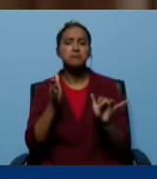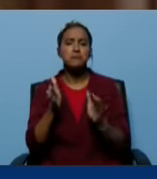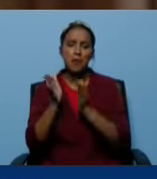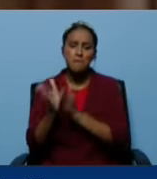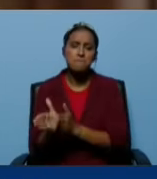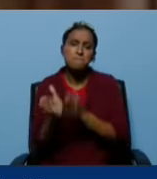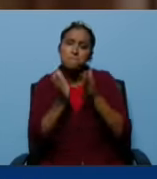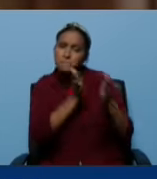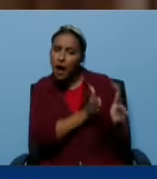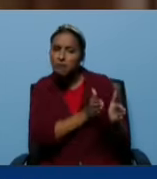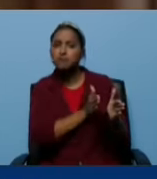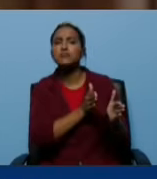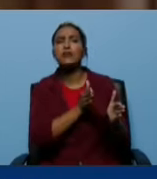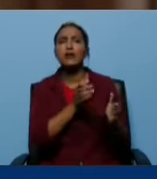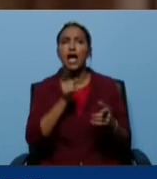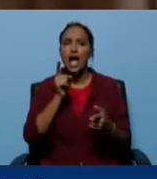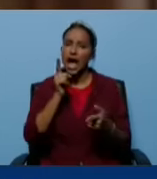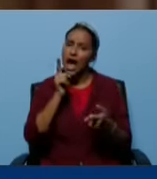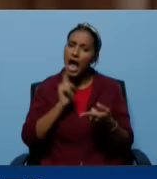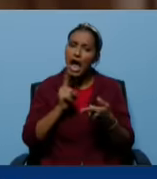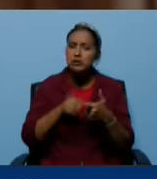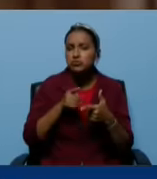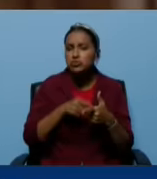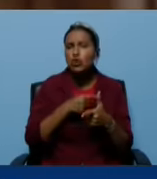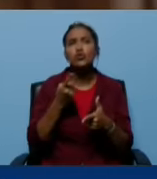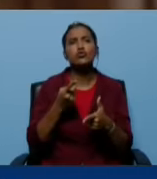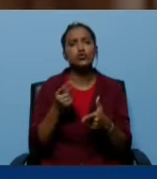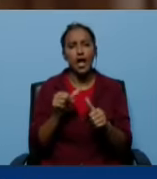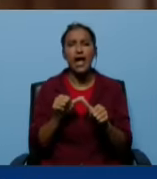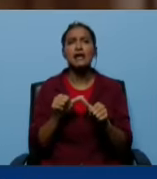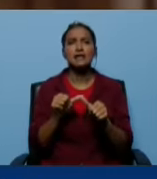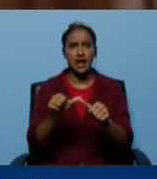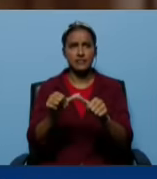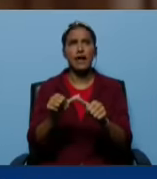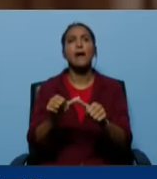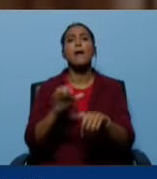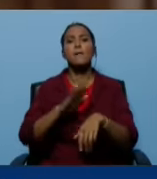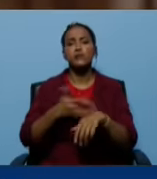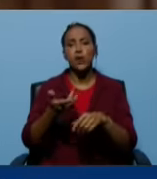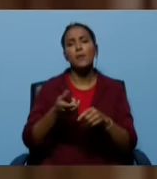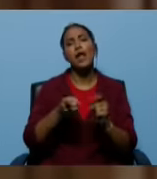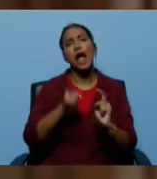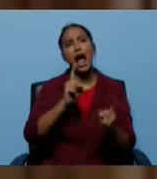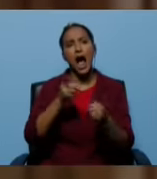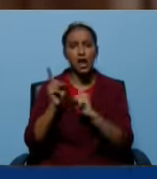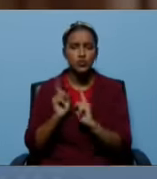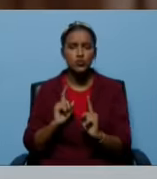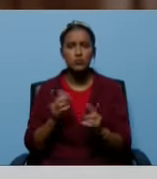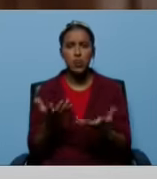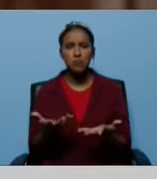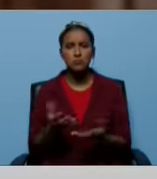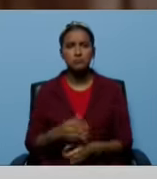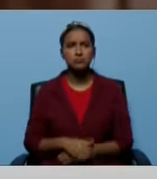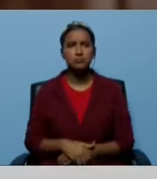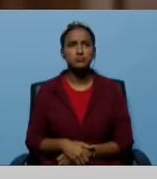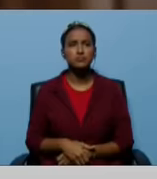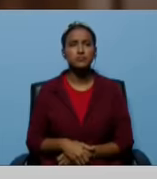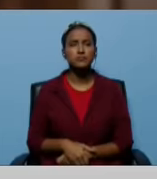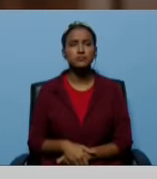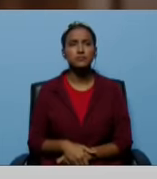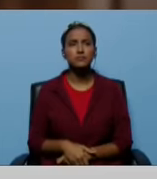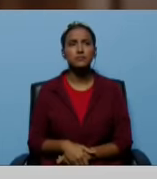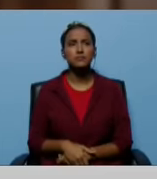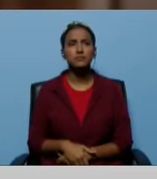algunas alternativas, algunas opciones judiciales para quienes quieran ejercerlas. Creo que